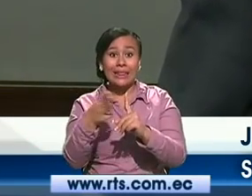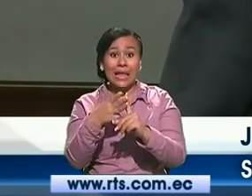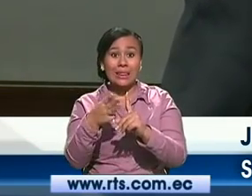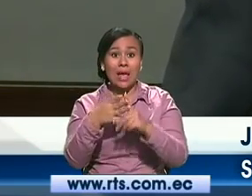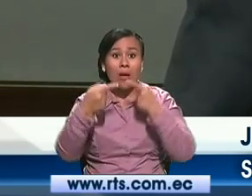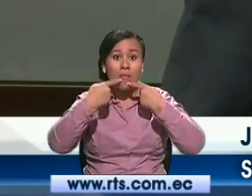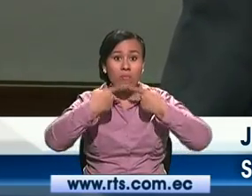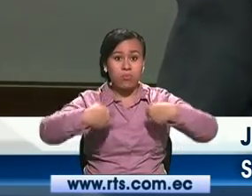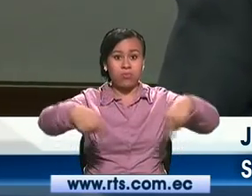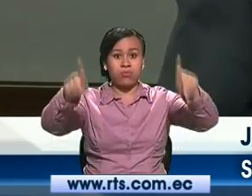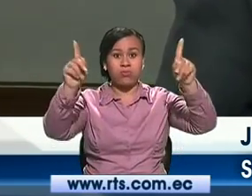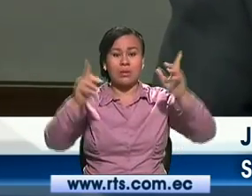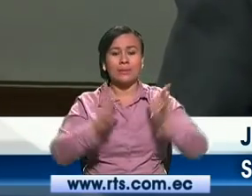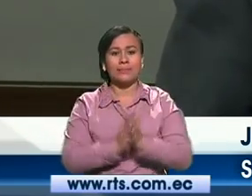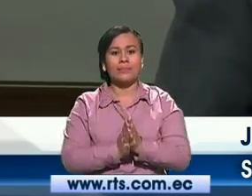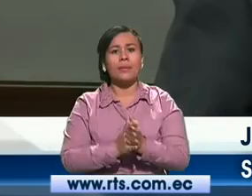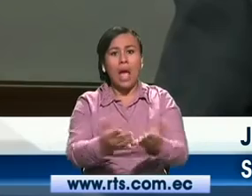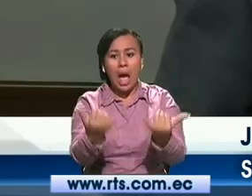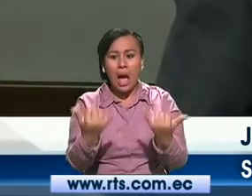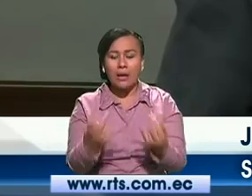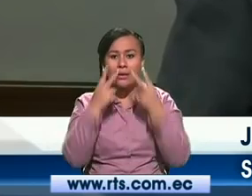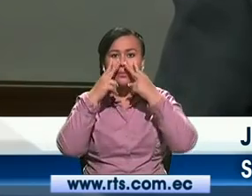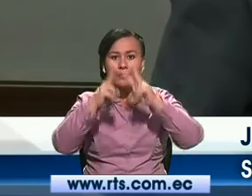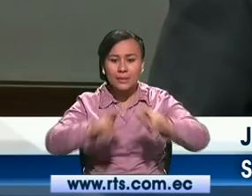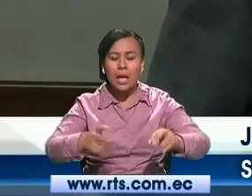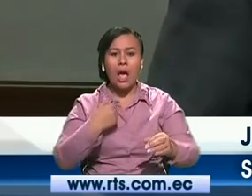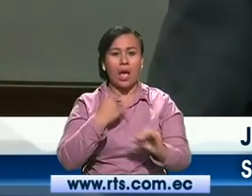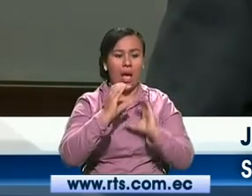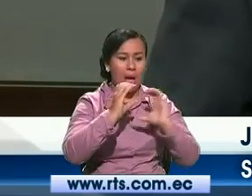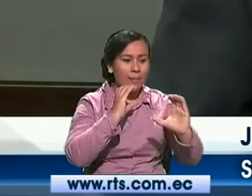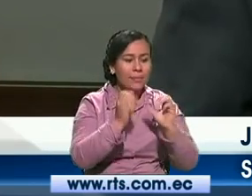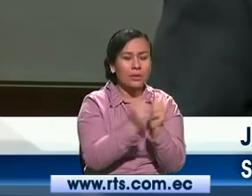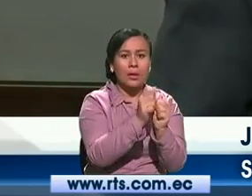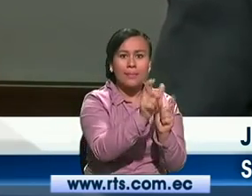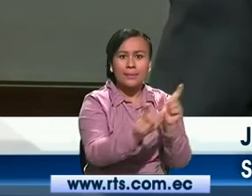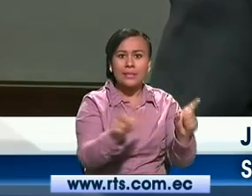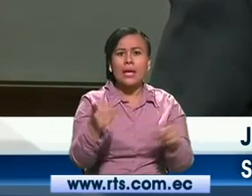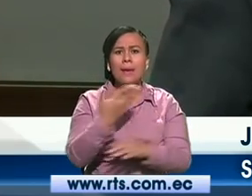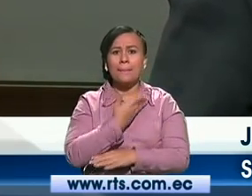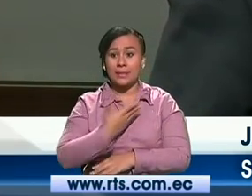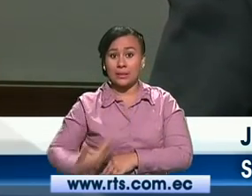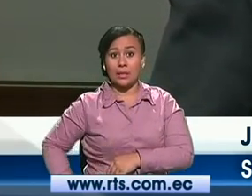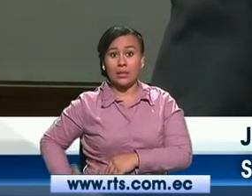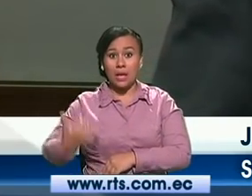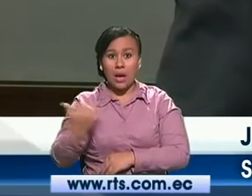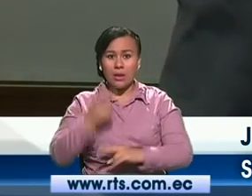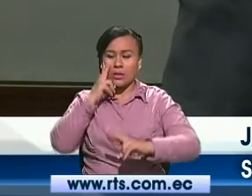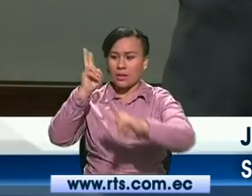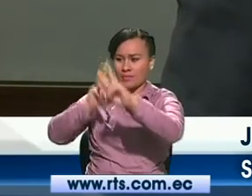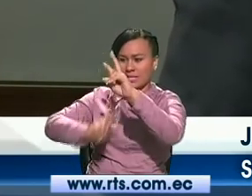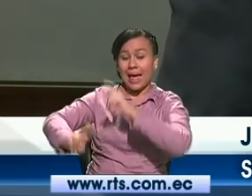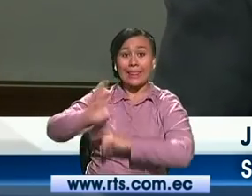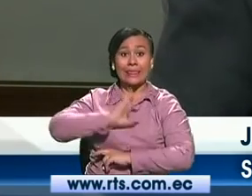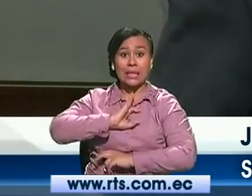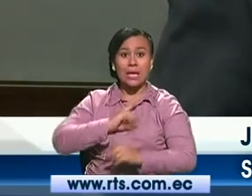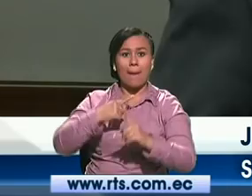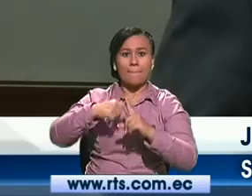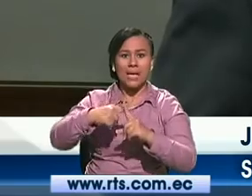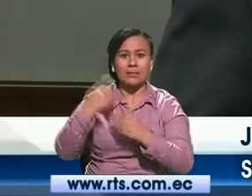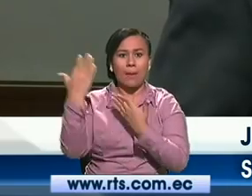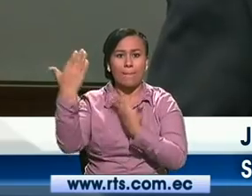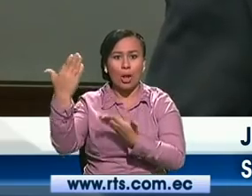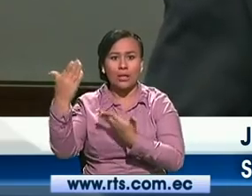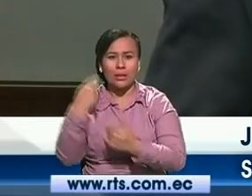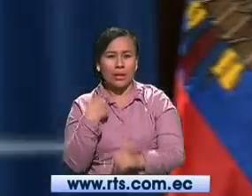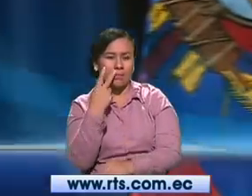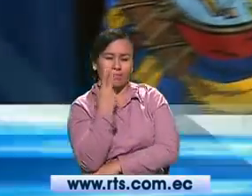el más importante. El presidente está en constante diálogo con la gente. En este momento el presidente va a hacer una evaluación técnica y una evaluación política de los ministros, y es a eso a lo que